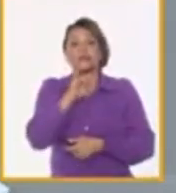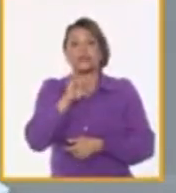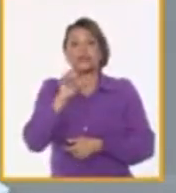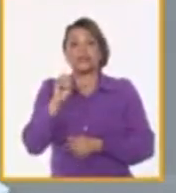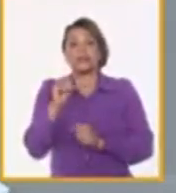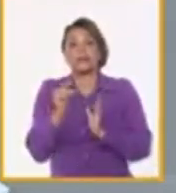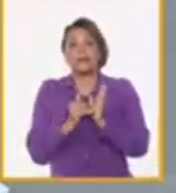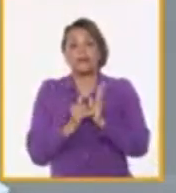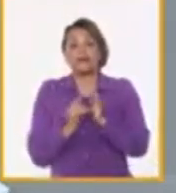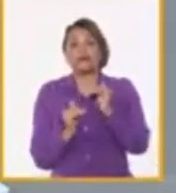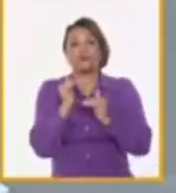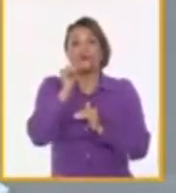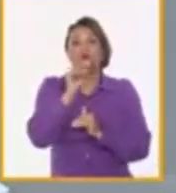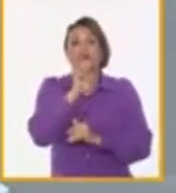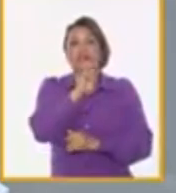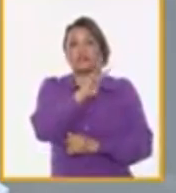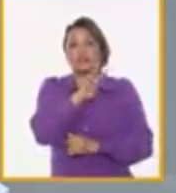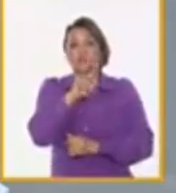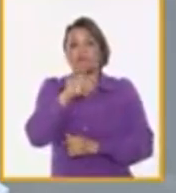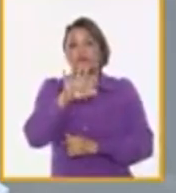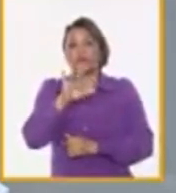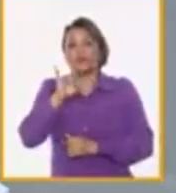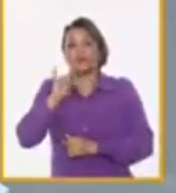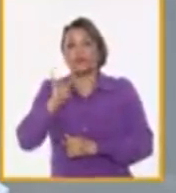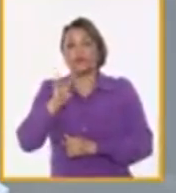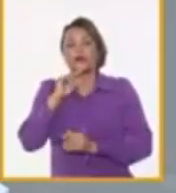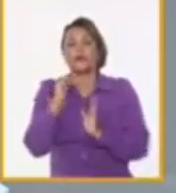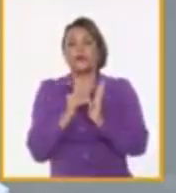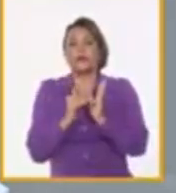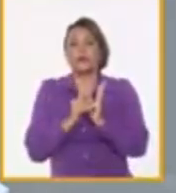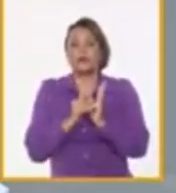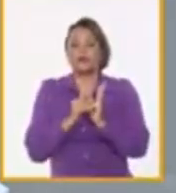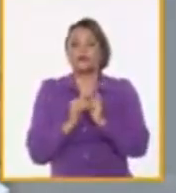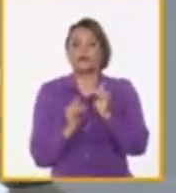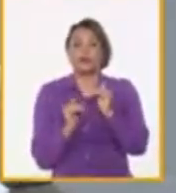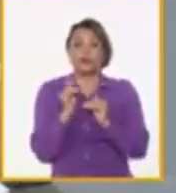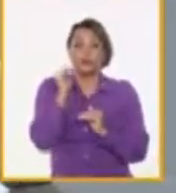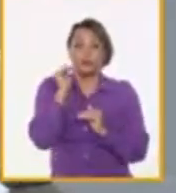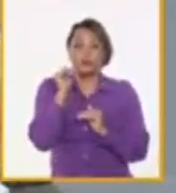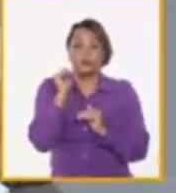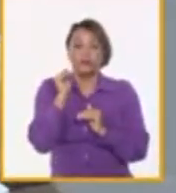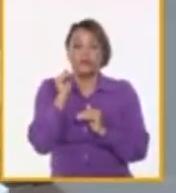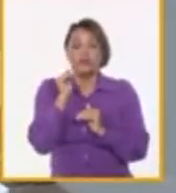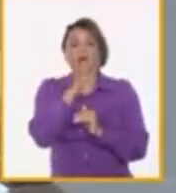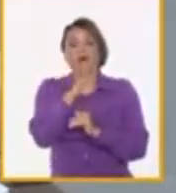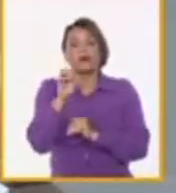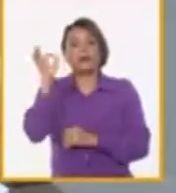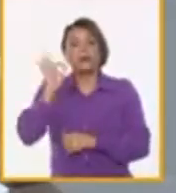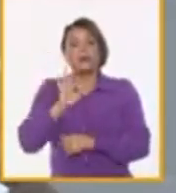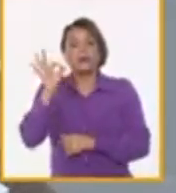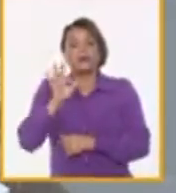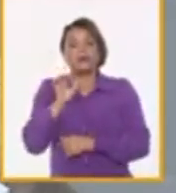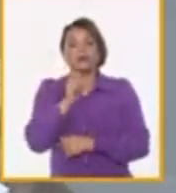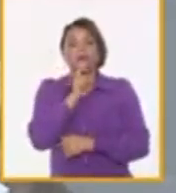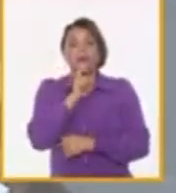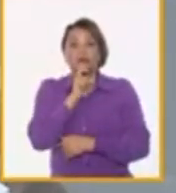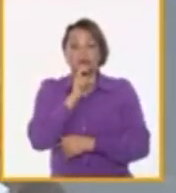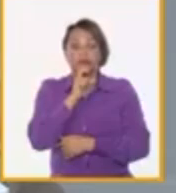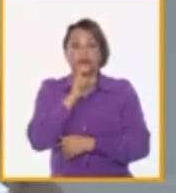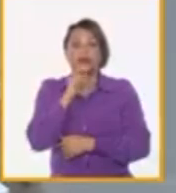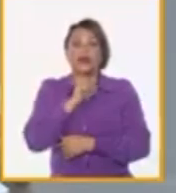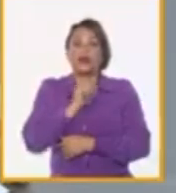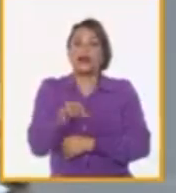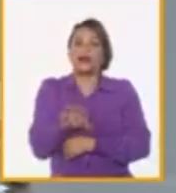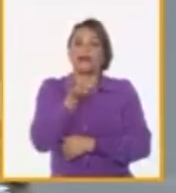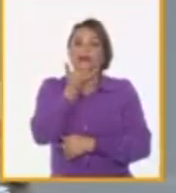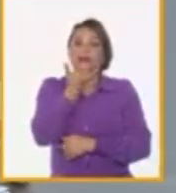subió a 359 mil en el día de hoy. O sea, una situación bien compleja. El 40% de los afectados es por equipo de bombeo y el 39%